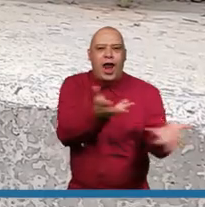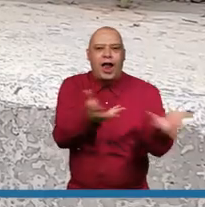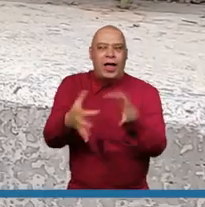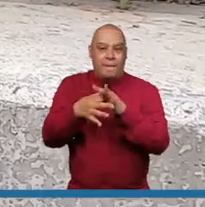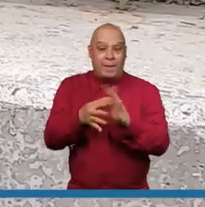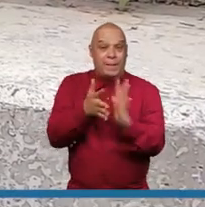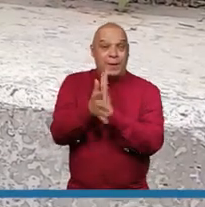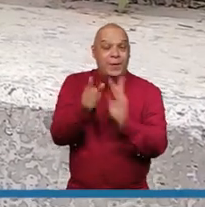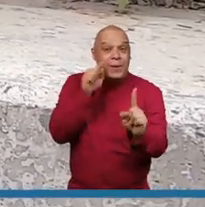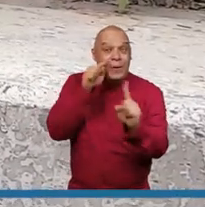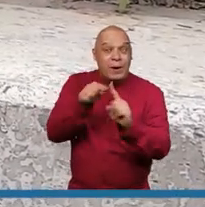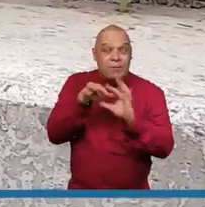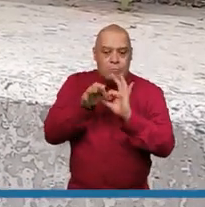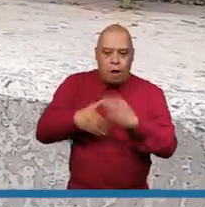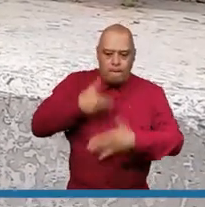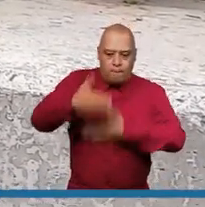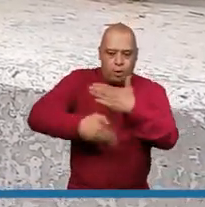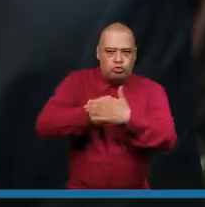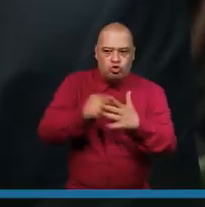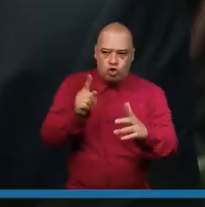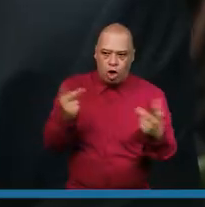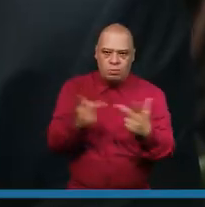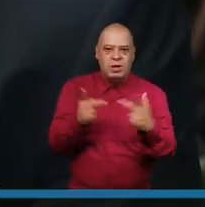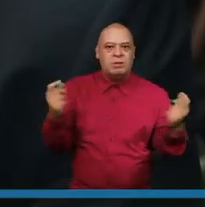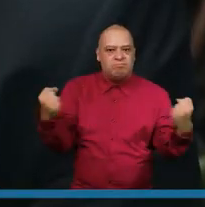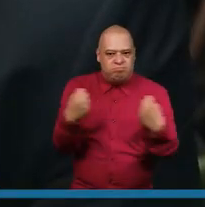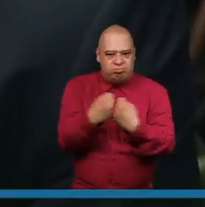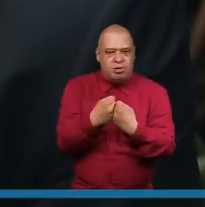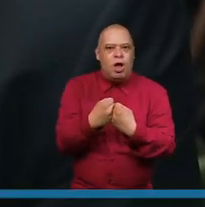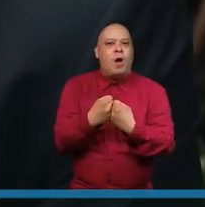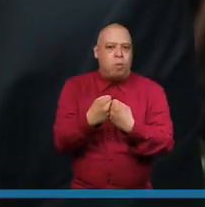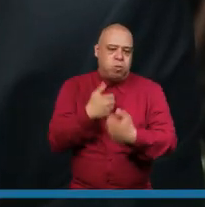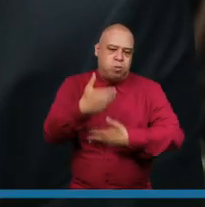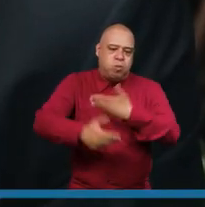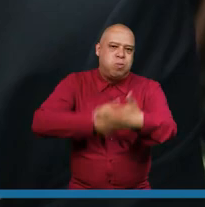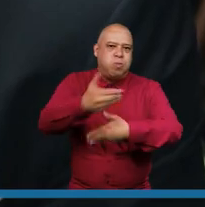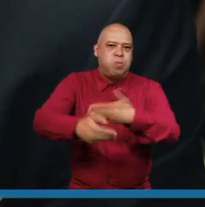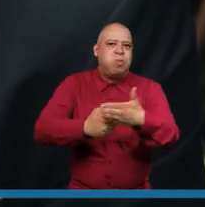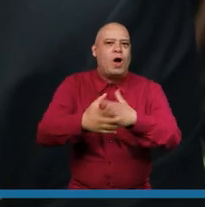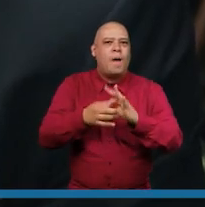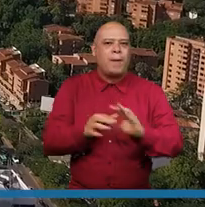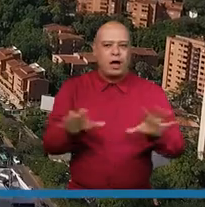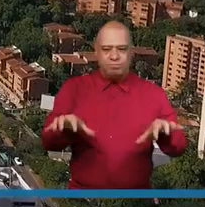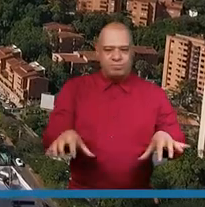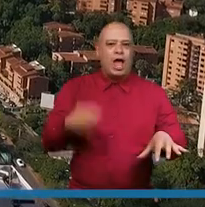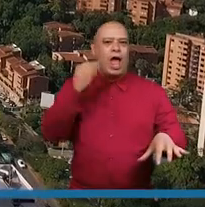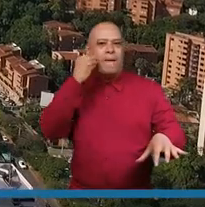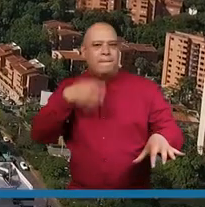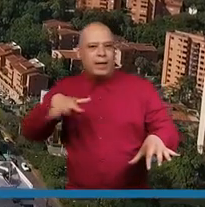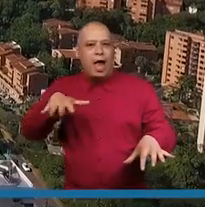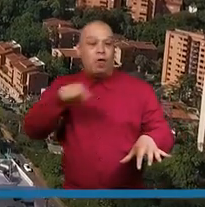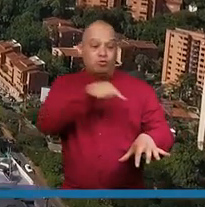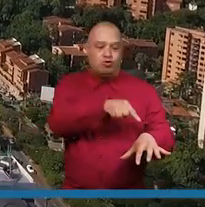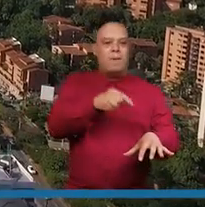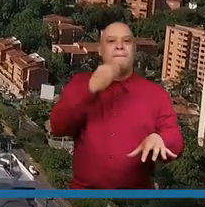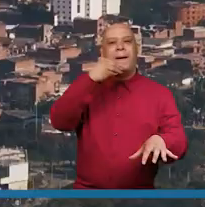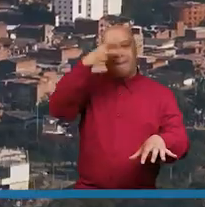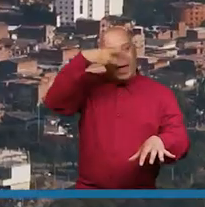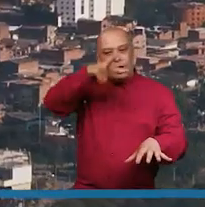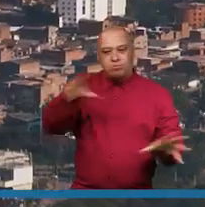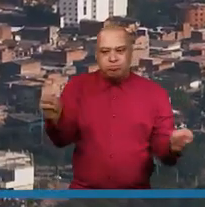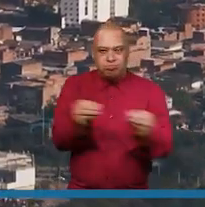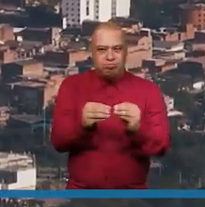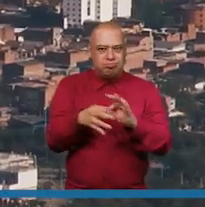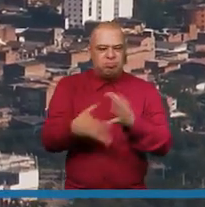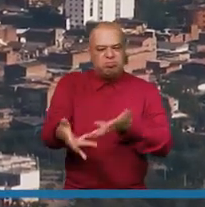y se quedó en un proceso de acercamiento, en una firma de un memorando de entendimiento entre ambas ciudades. Tuvimos la